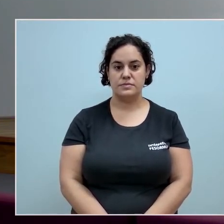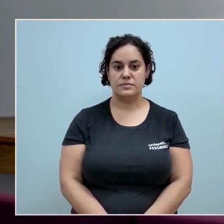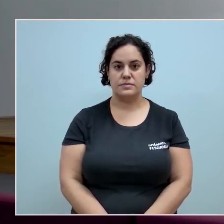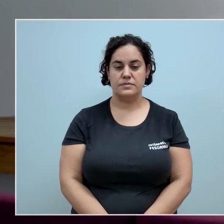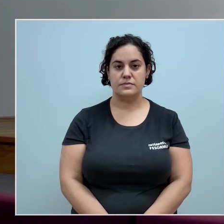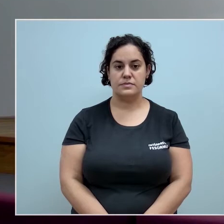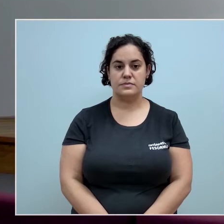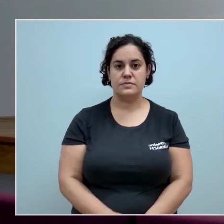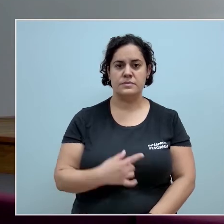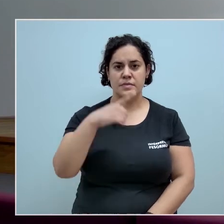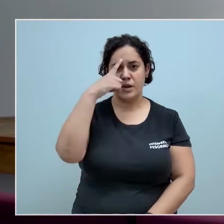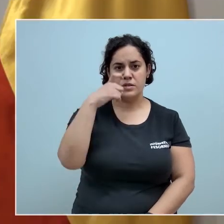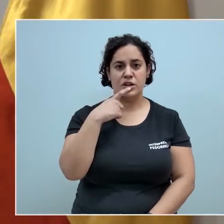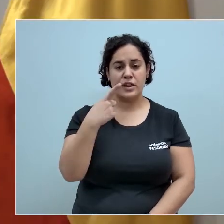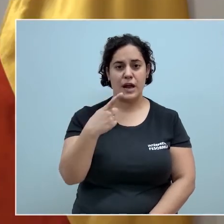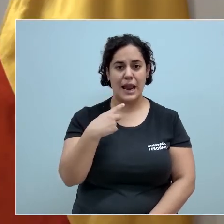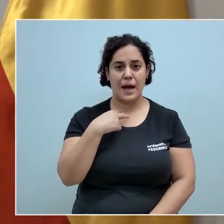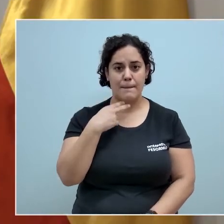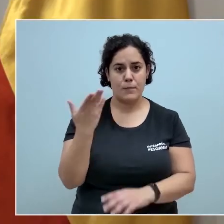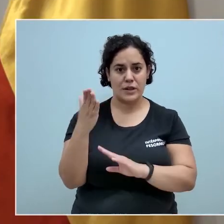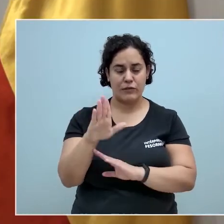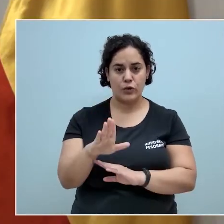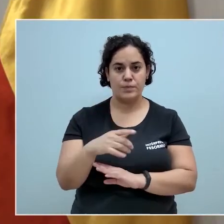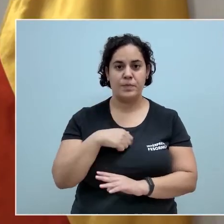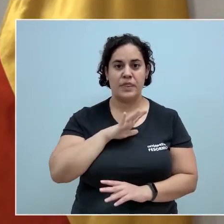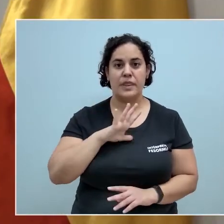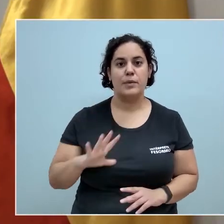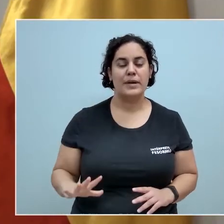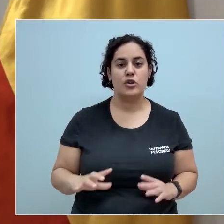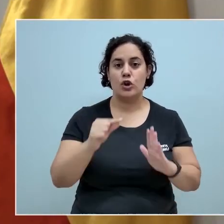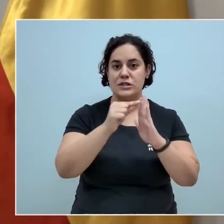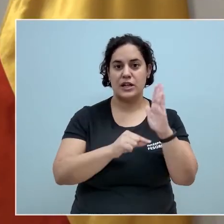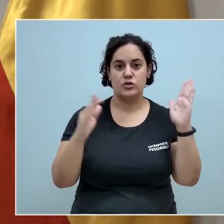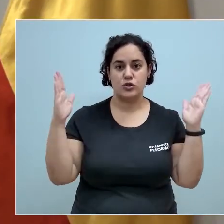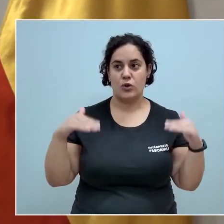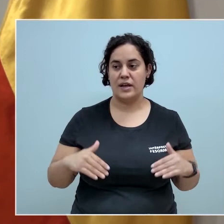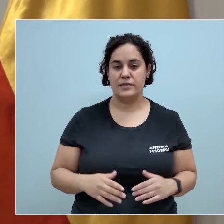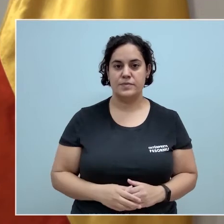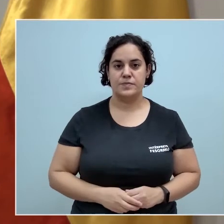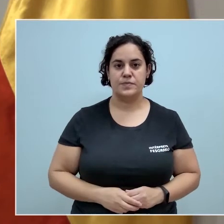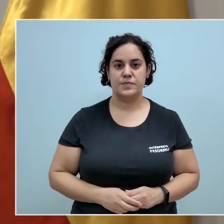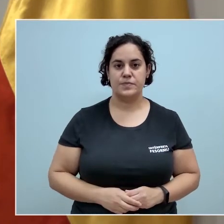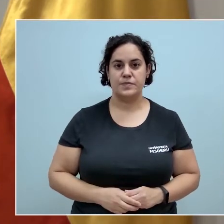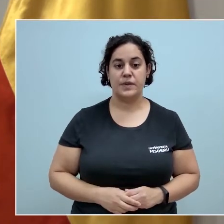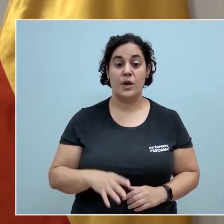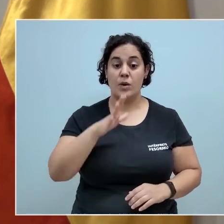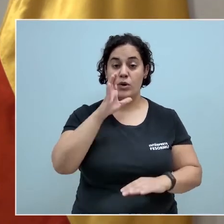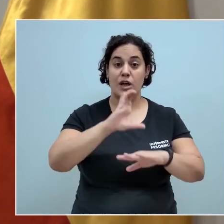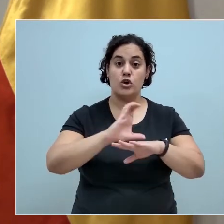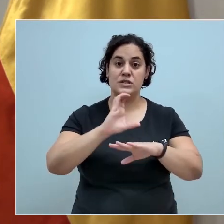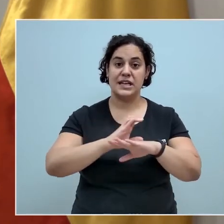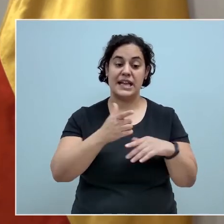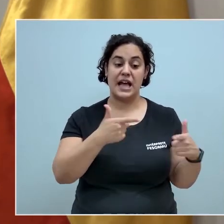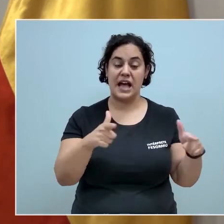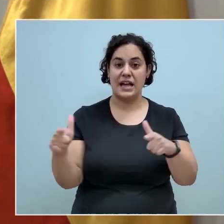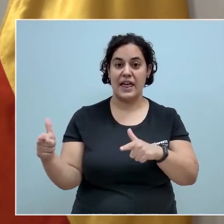pandemia. Creo que se lo decías a la portavoz. En principio, los datos ahora mismo no los tenemos, porque cada consejería ha hecho